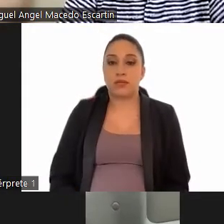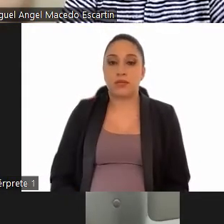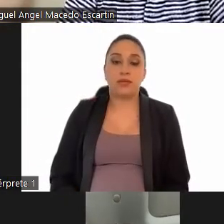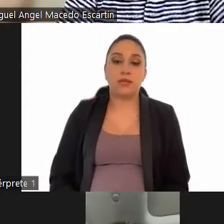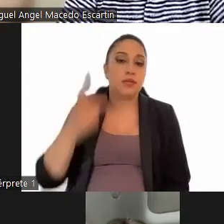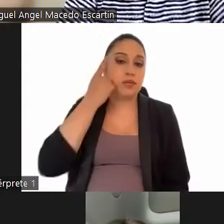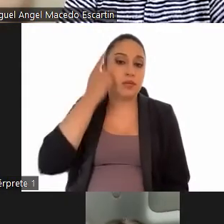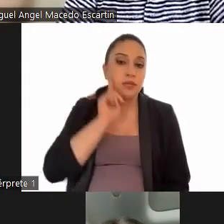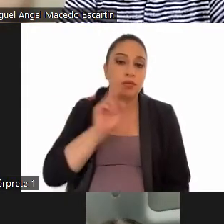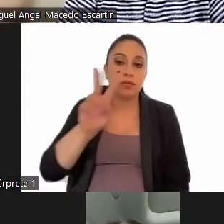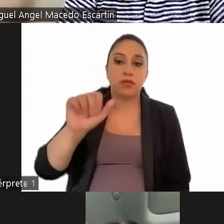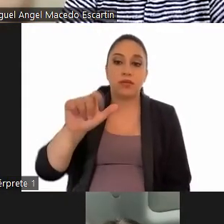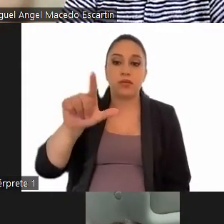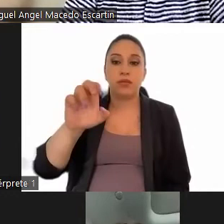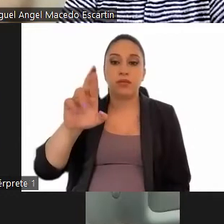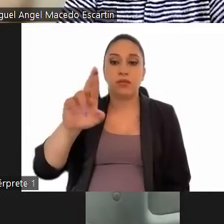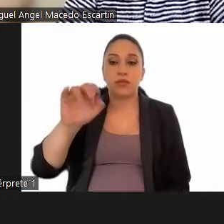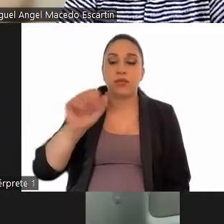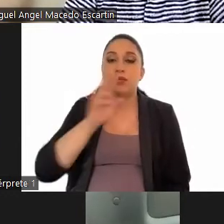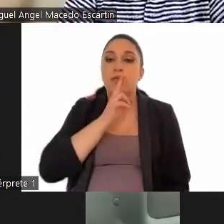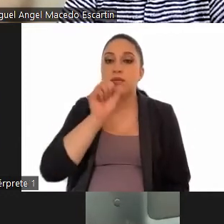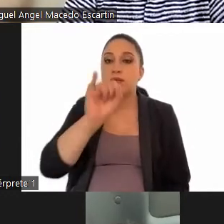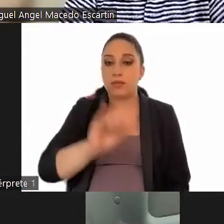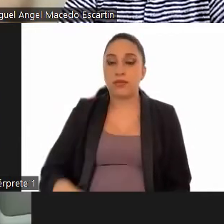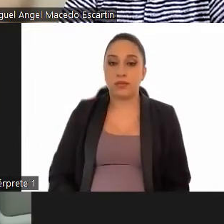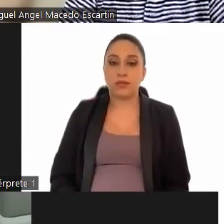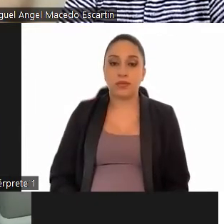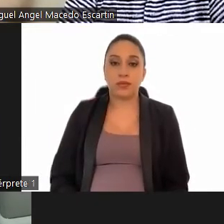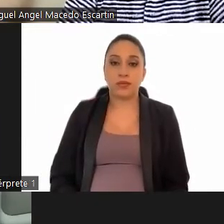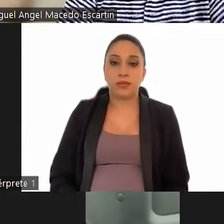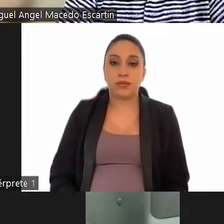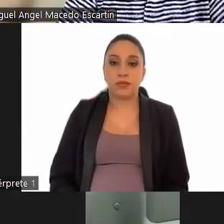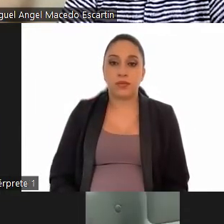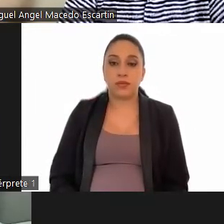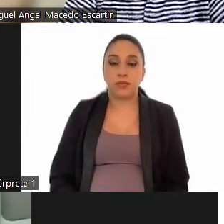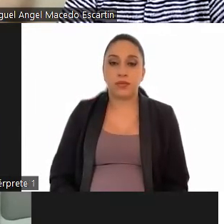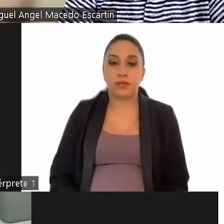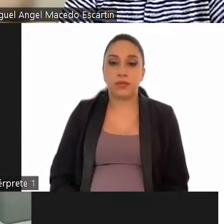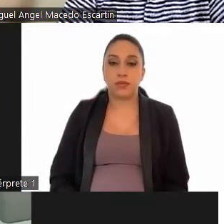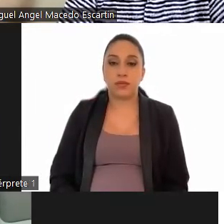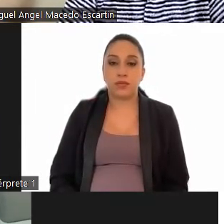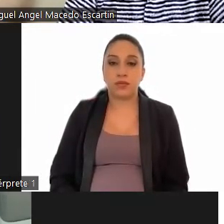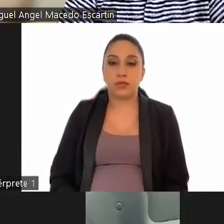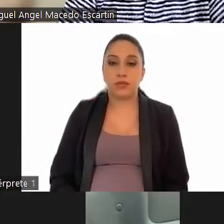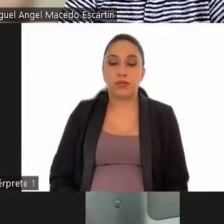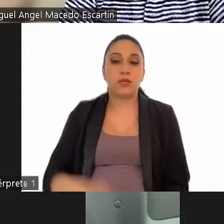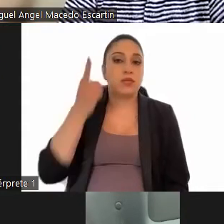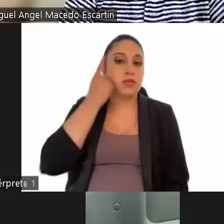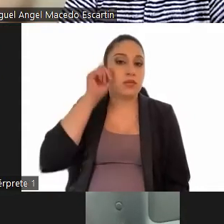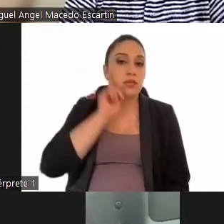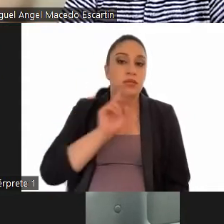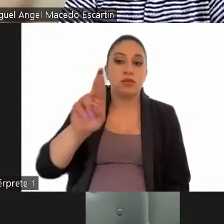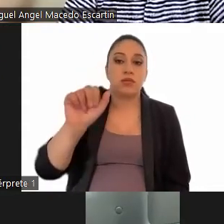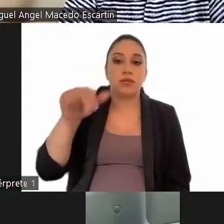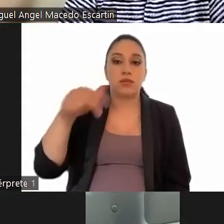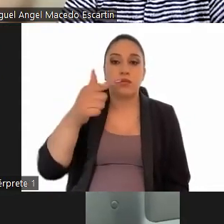Cruz Flores. Se va a hacer Valeria aquí. Cruz, a favor. Se va a hacer diputada aquí. Diputada América Alejandra Rangel